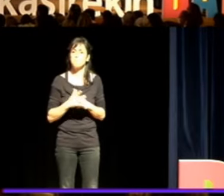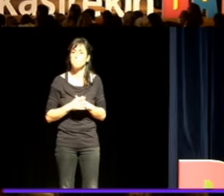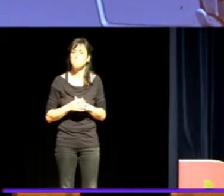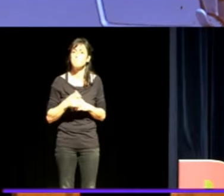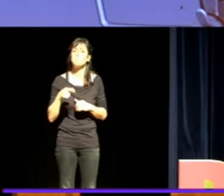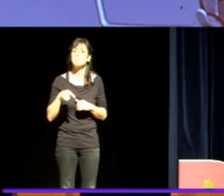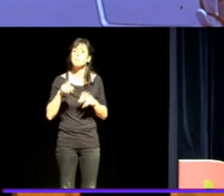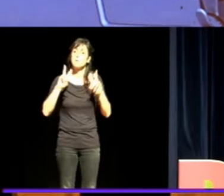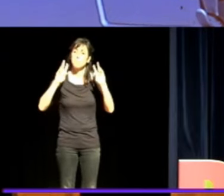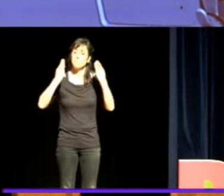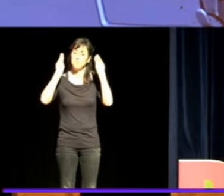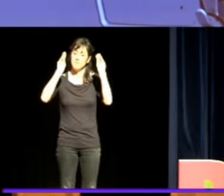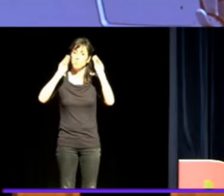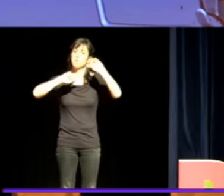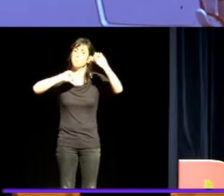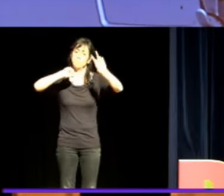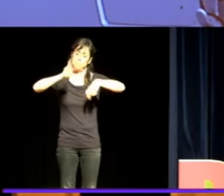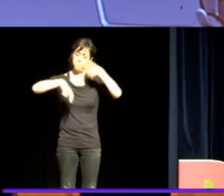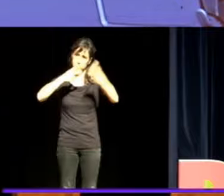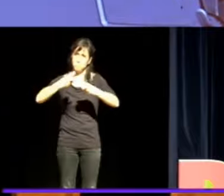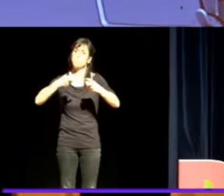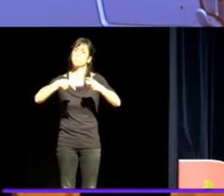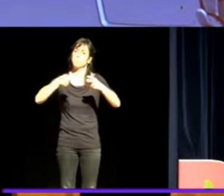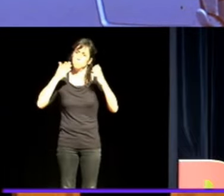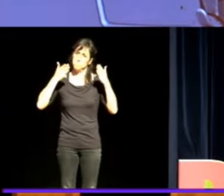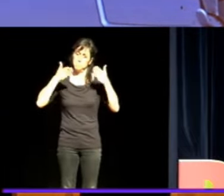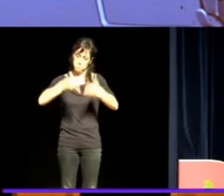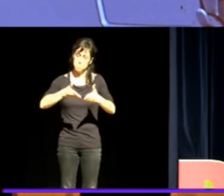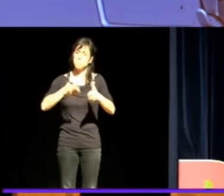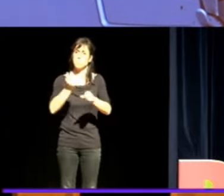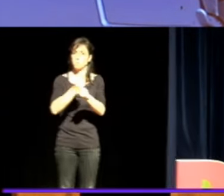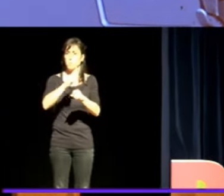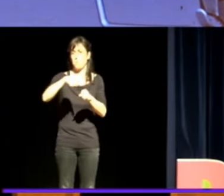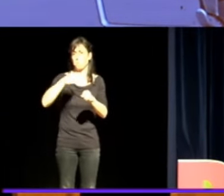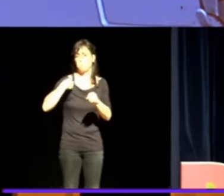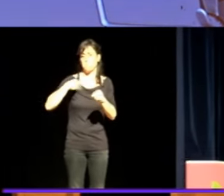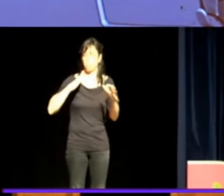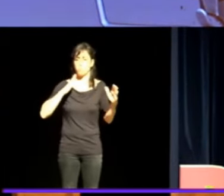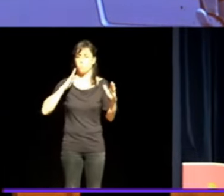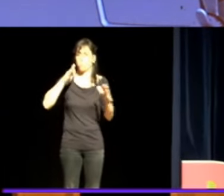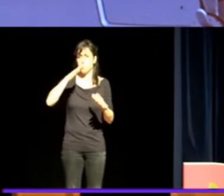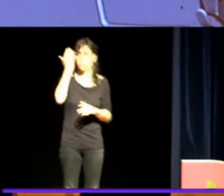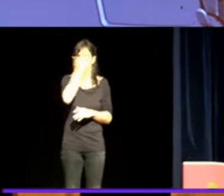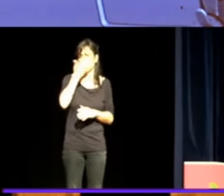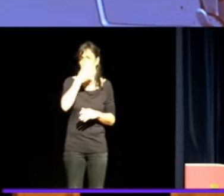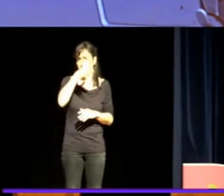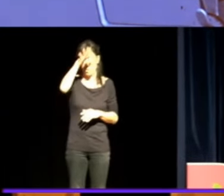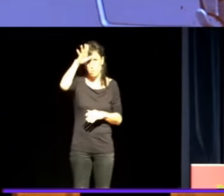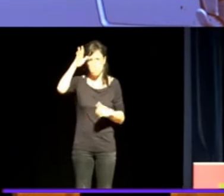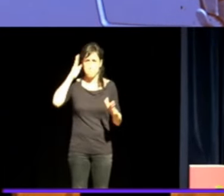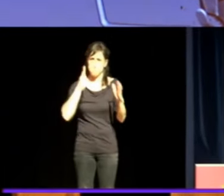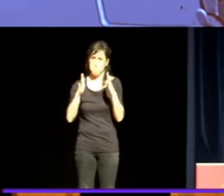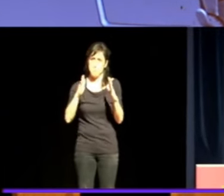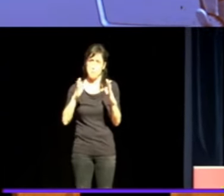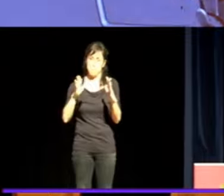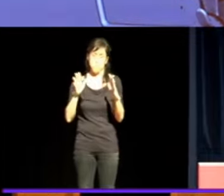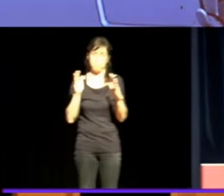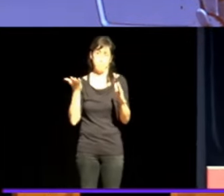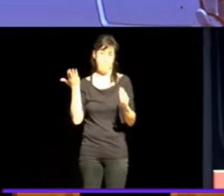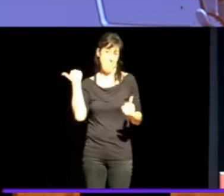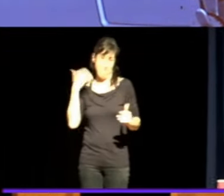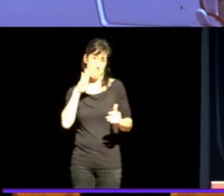renovación pedagógica desde las escuelas de estío, las escuelas de verano, que eran las escuelas más progresistas que había en esa época,